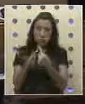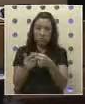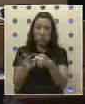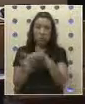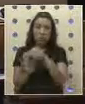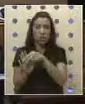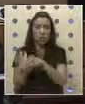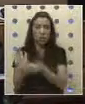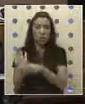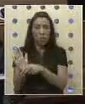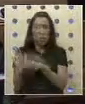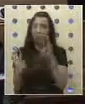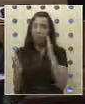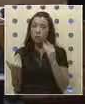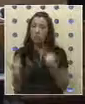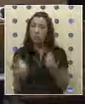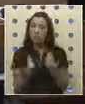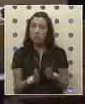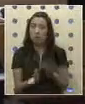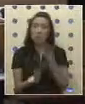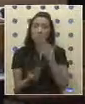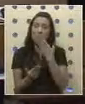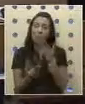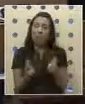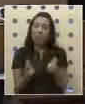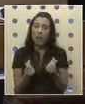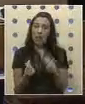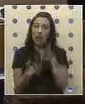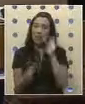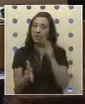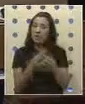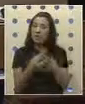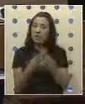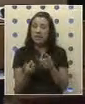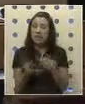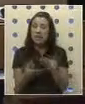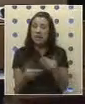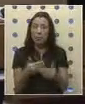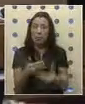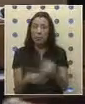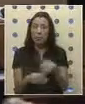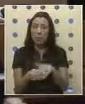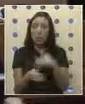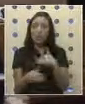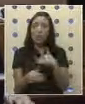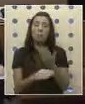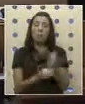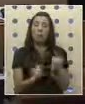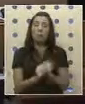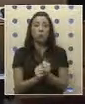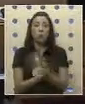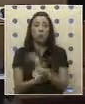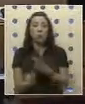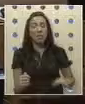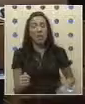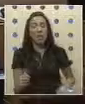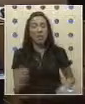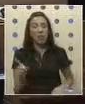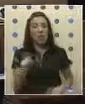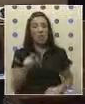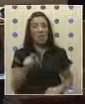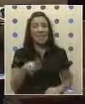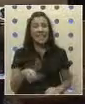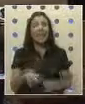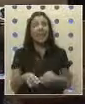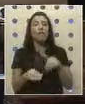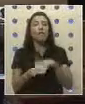que benefician y mejoran la calidad y transparencia del proceso electoral, y por eso hemos pedido, junto con el diputado Marcelo Chile, en votación separada, artículo por